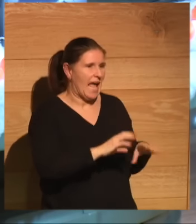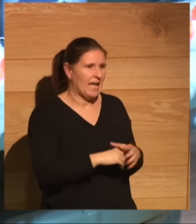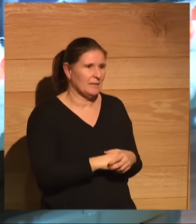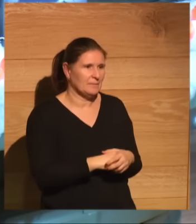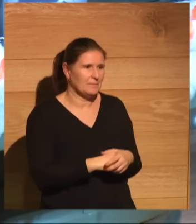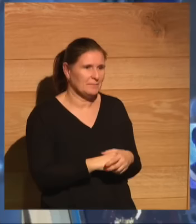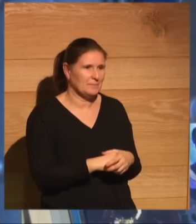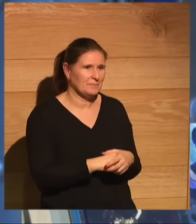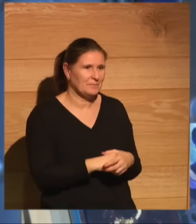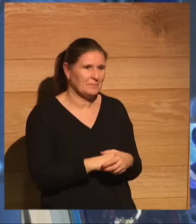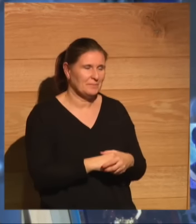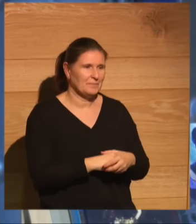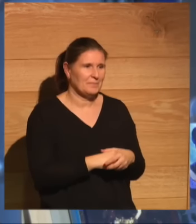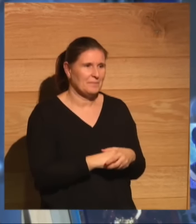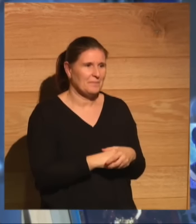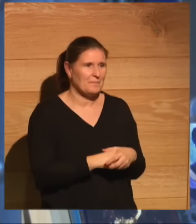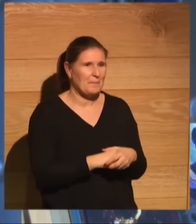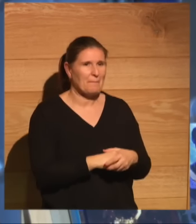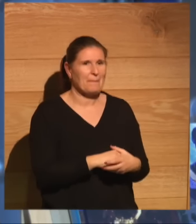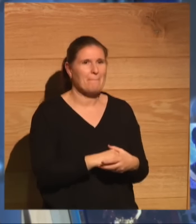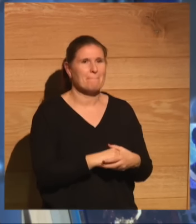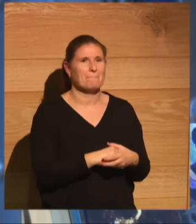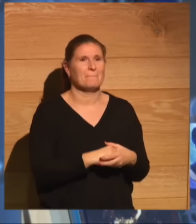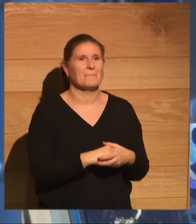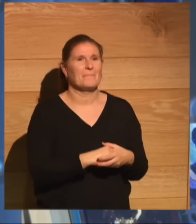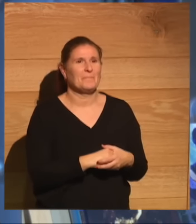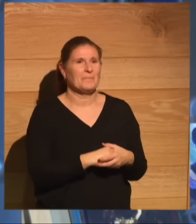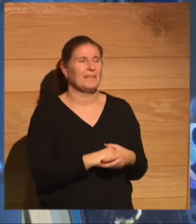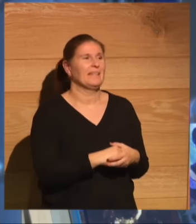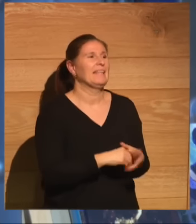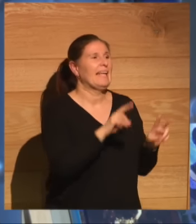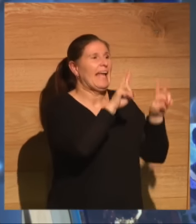No pasa nada, pero te vamos a llamar Juan el Impresiones.